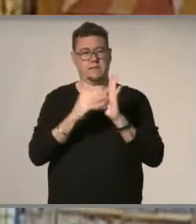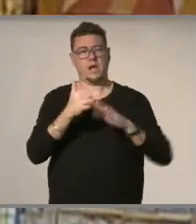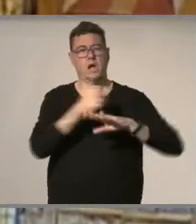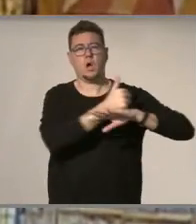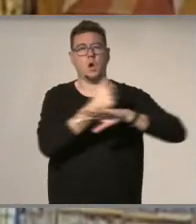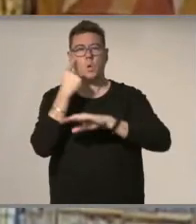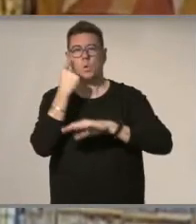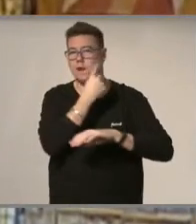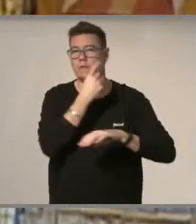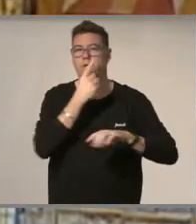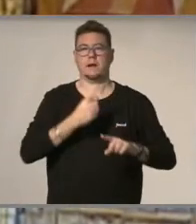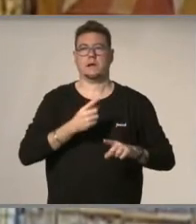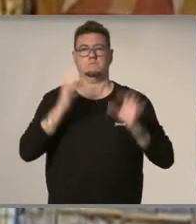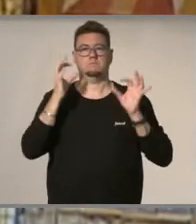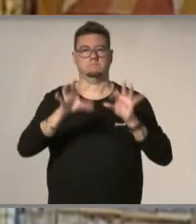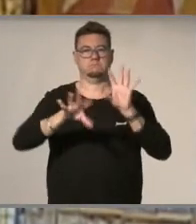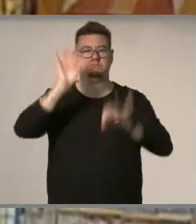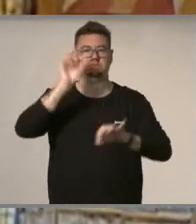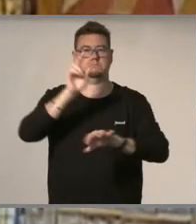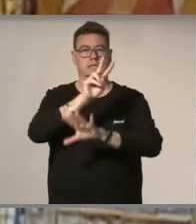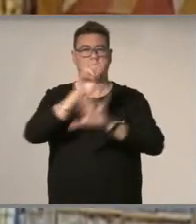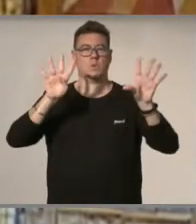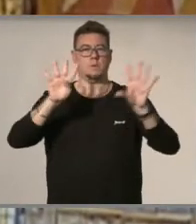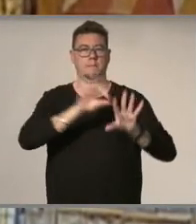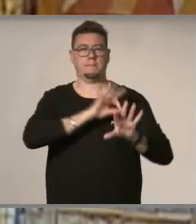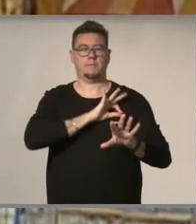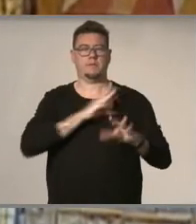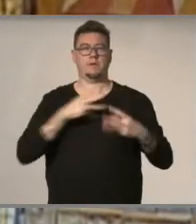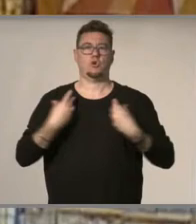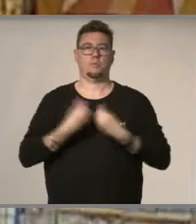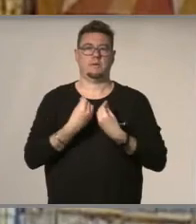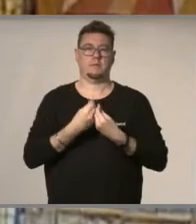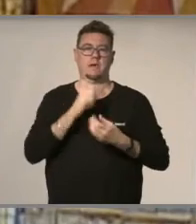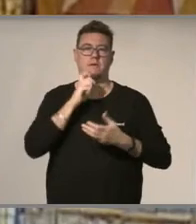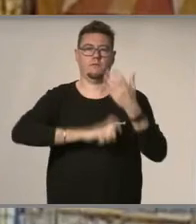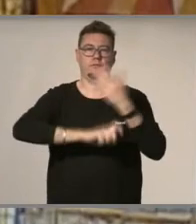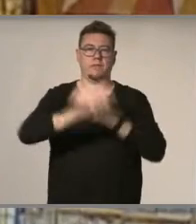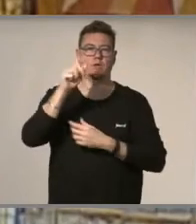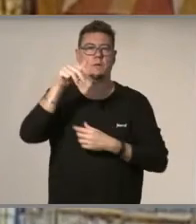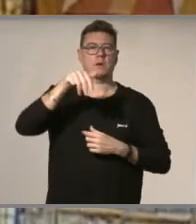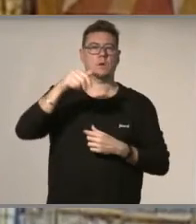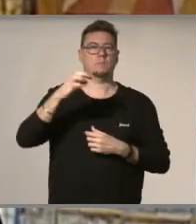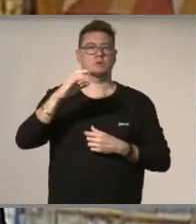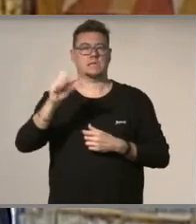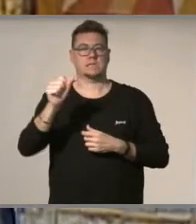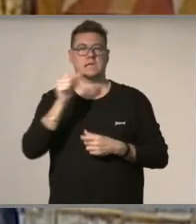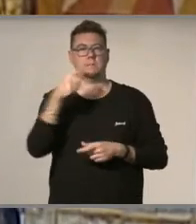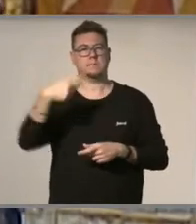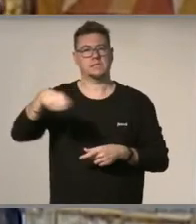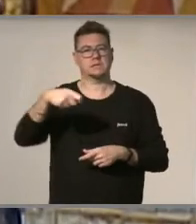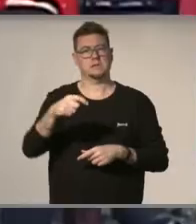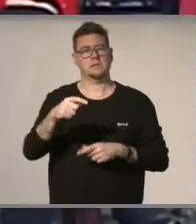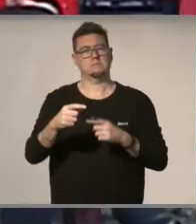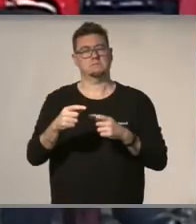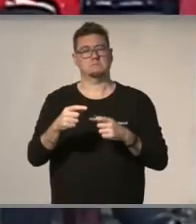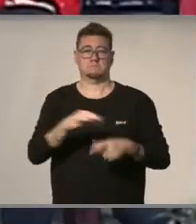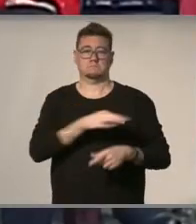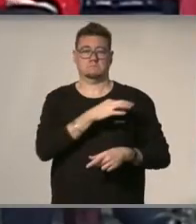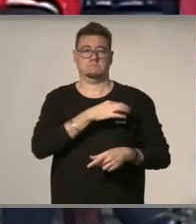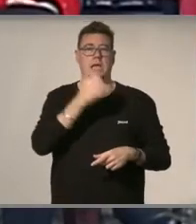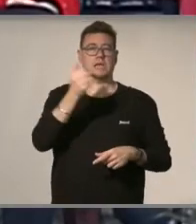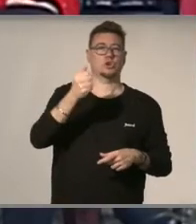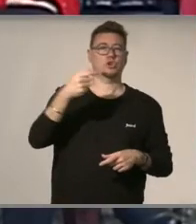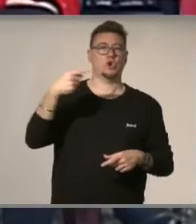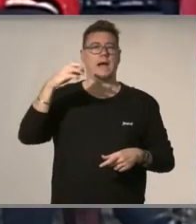fallar el 29º Premio de Convivencia de la Fundación Profesor Manuel Broseta, presidido por el señor don Antonio Garamendi